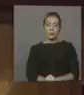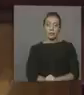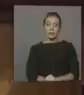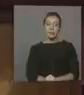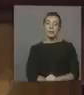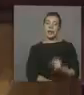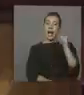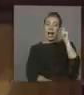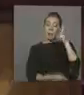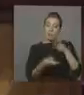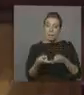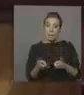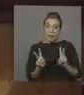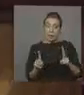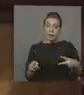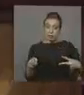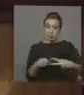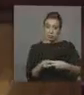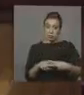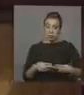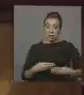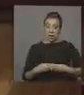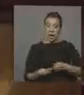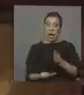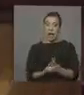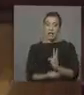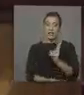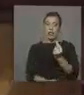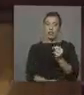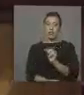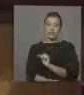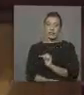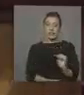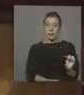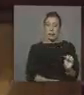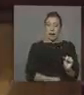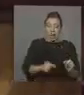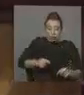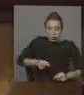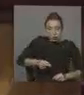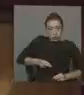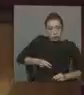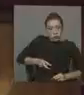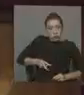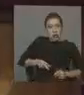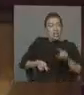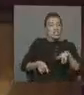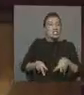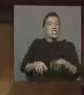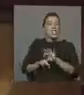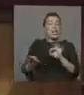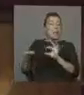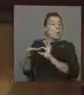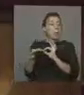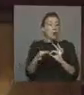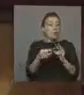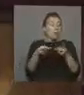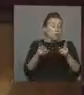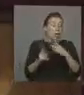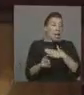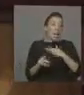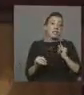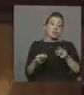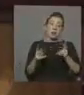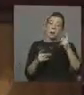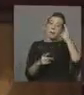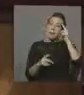Particularmente Alemania permite interrumpir el embarazo hasta las 12 semanas de gestación sin expresión de motivos, pero